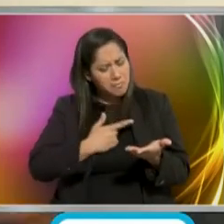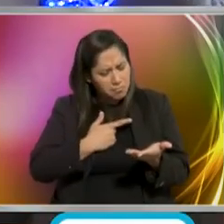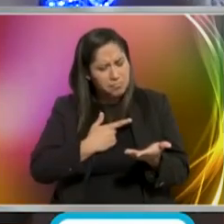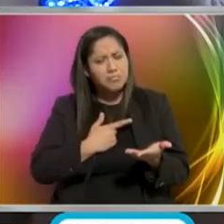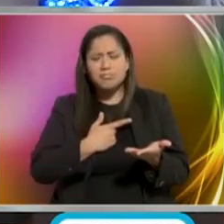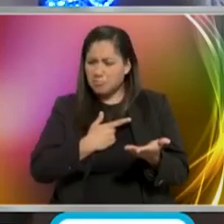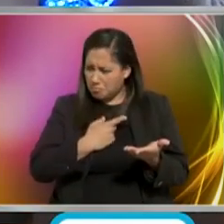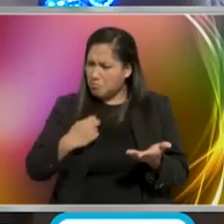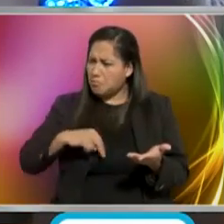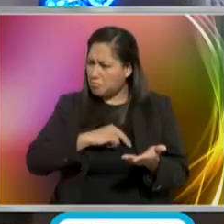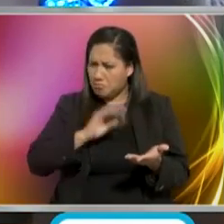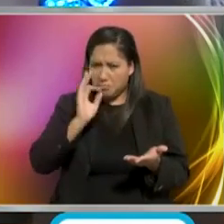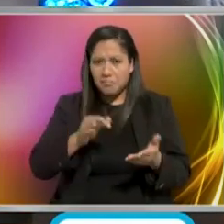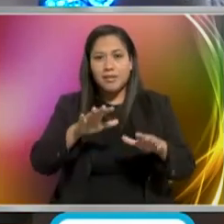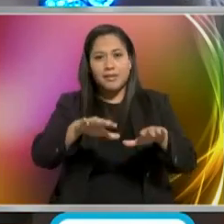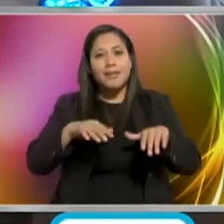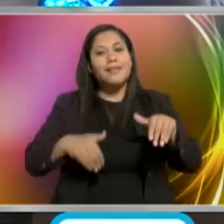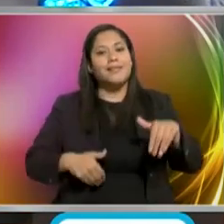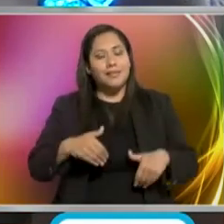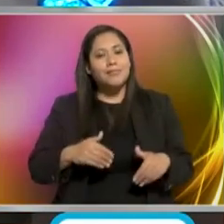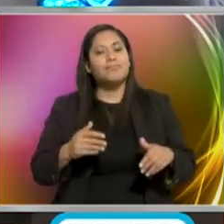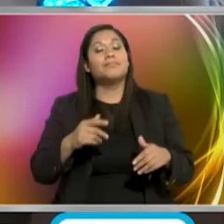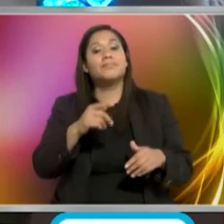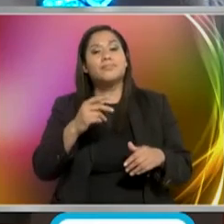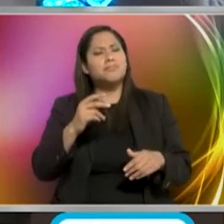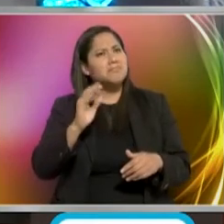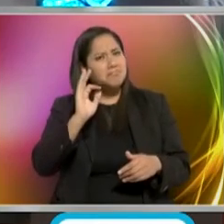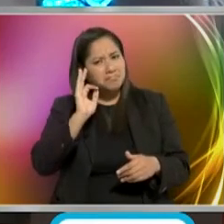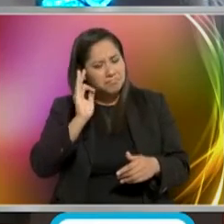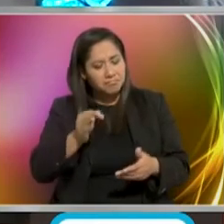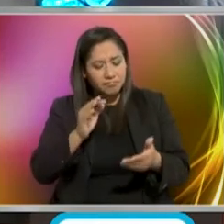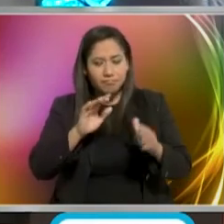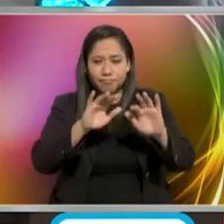le dije vamos a hacerla. Claro. Y nos aventamos